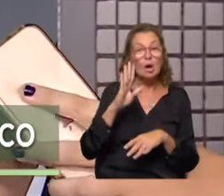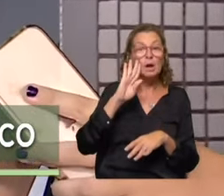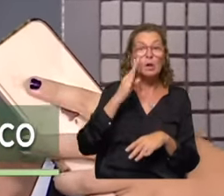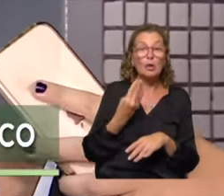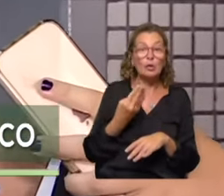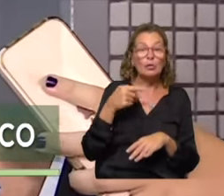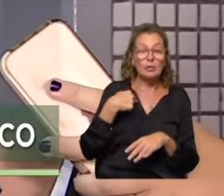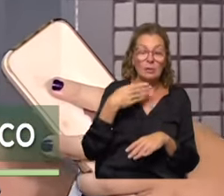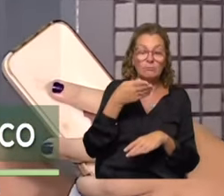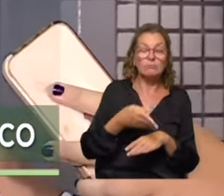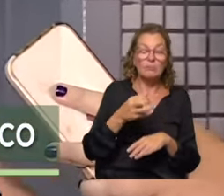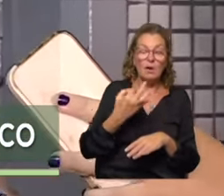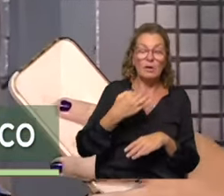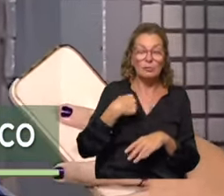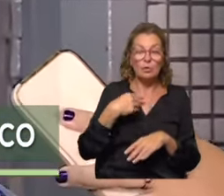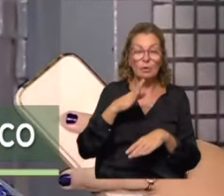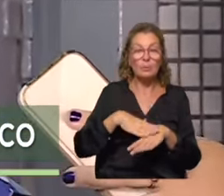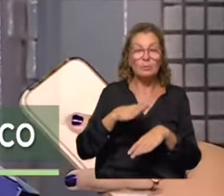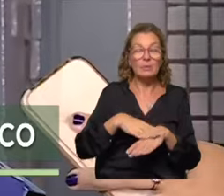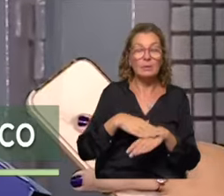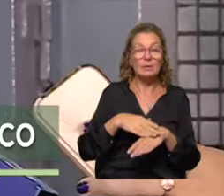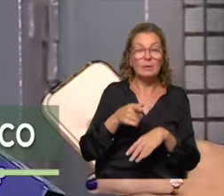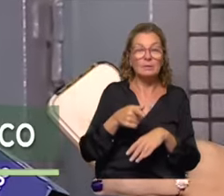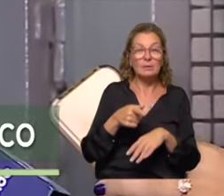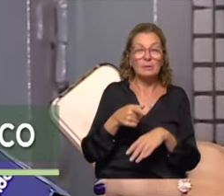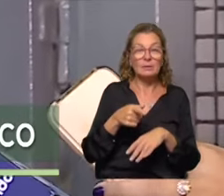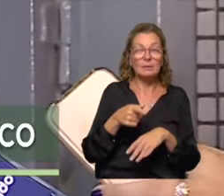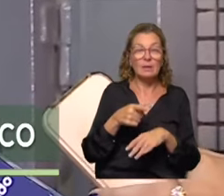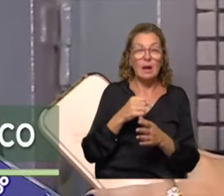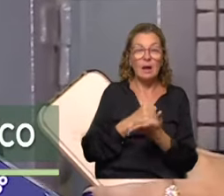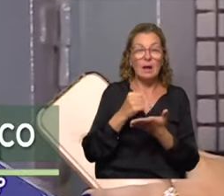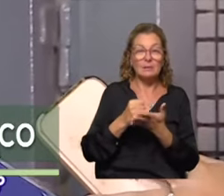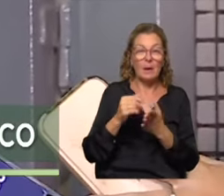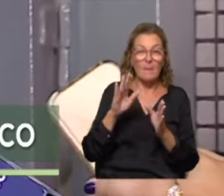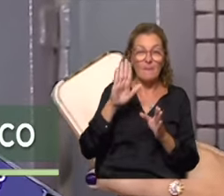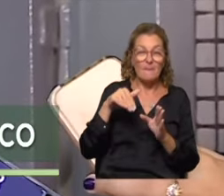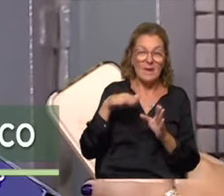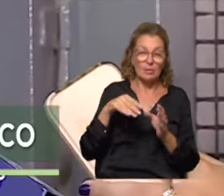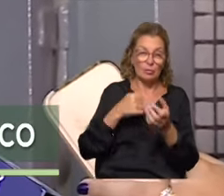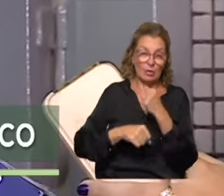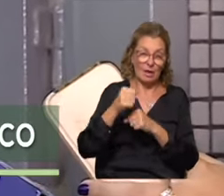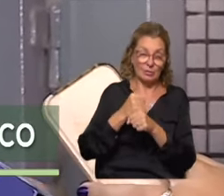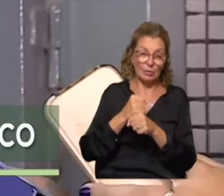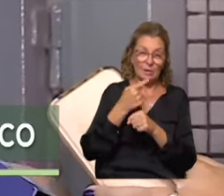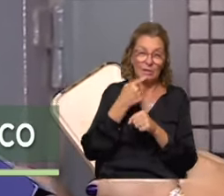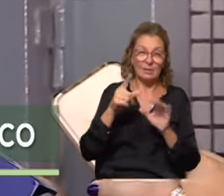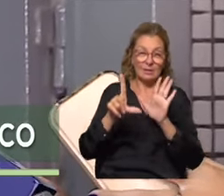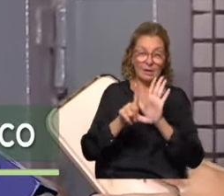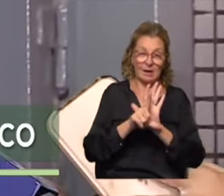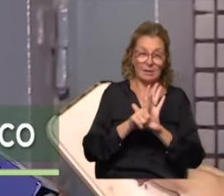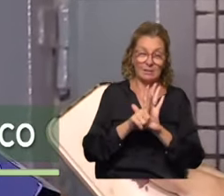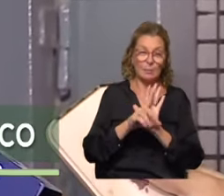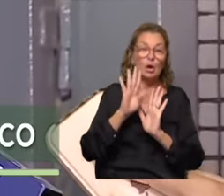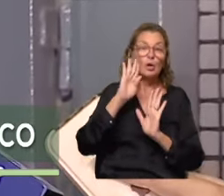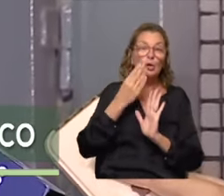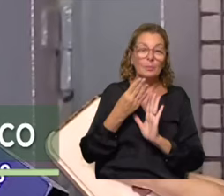su participación en los hechos y a cambio recibe una pena hasta un tercio menor de lo que establece la ley para ese